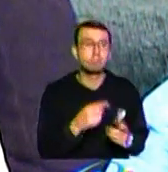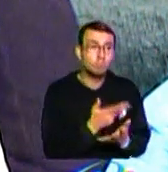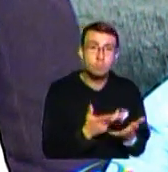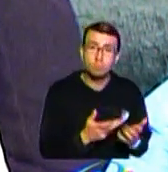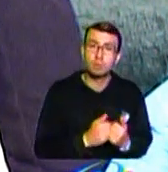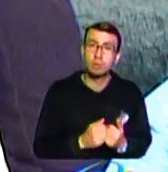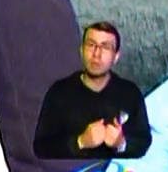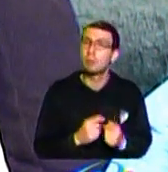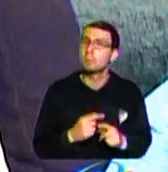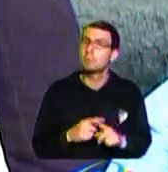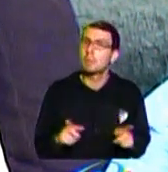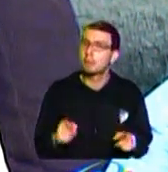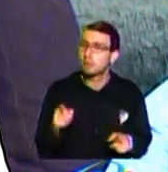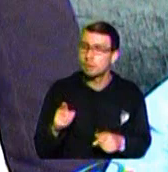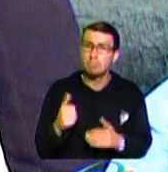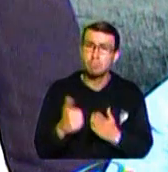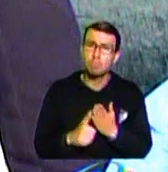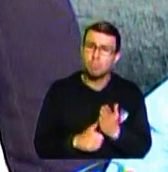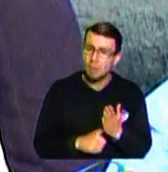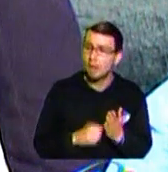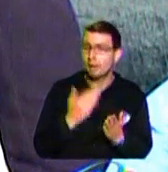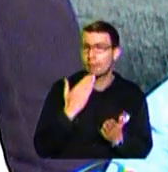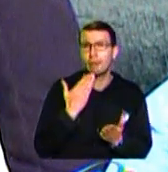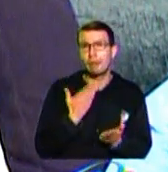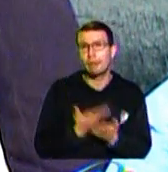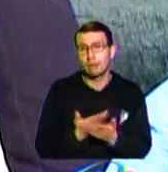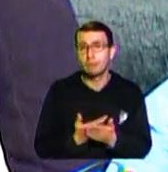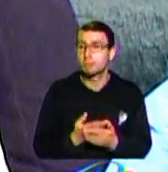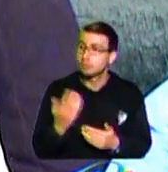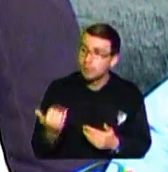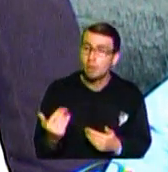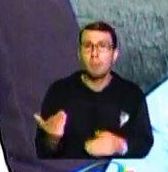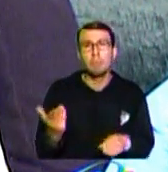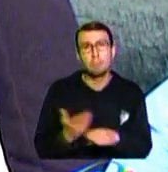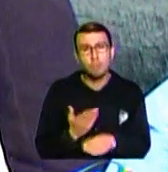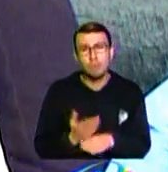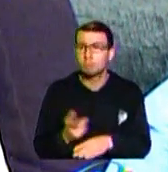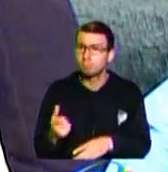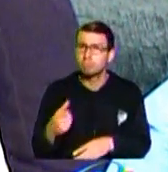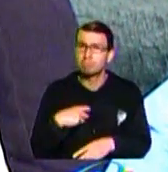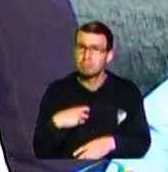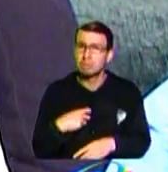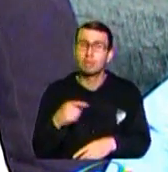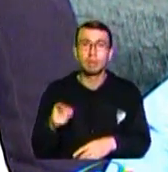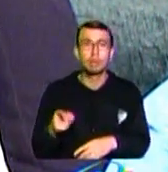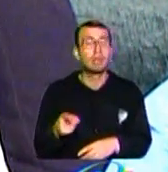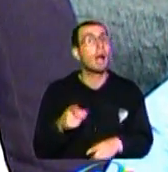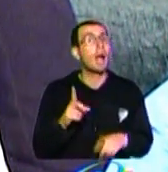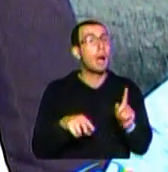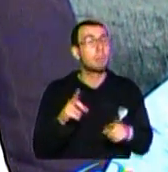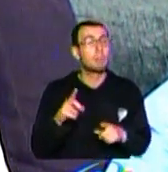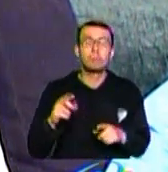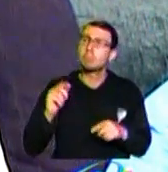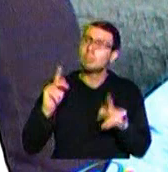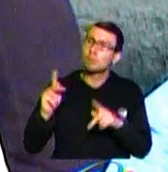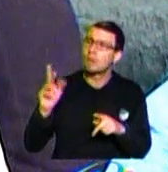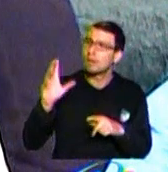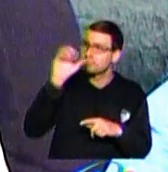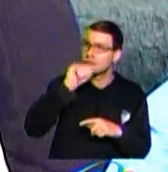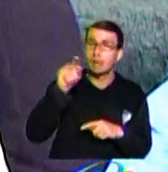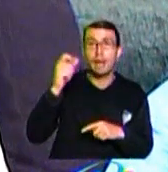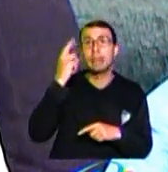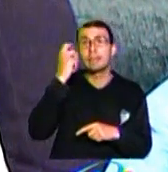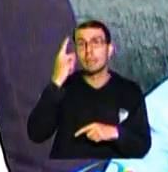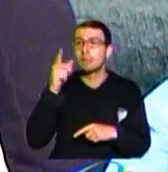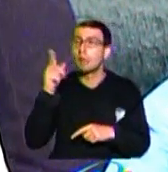es que gracias a este programa, gracias a los programas que tenemos de radio, Muchas personas lo han entendido, han ido al